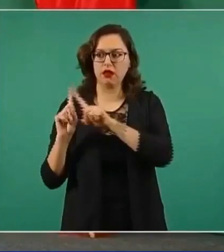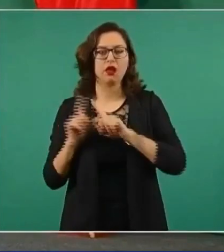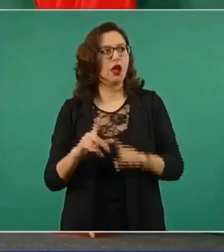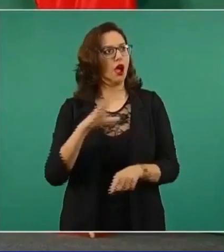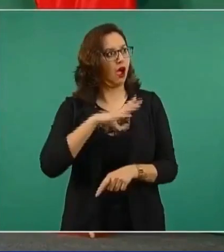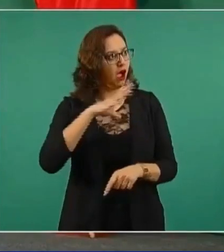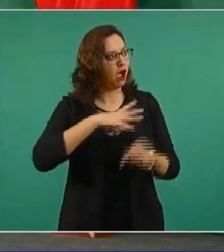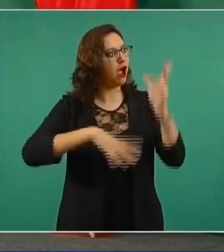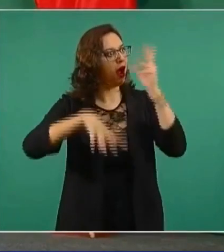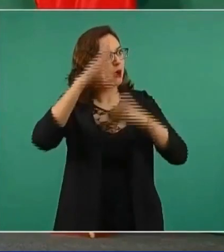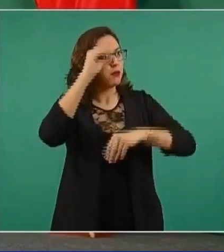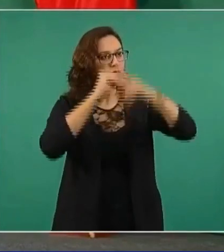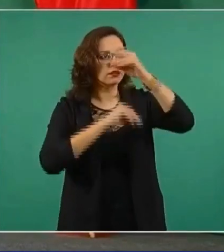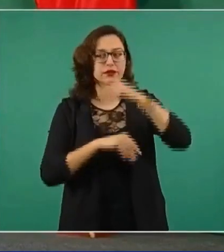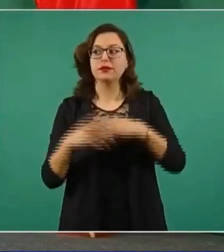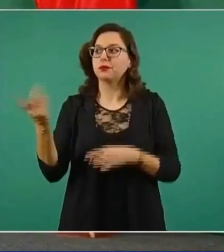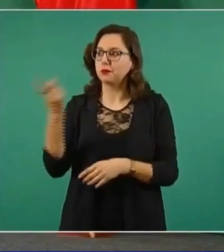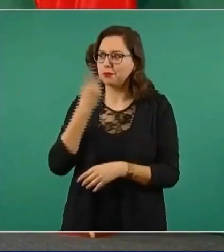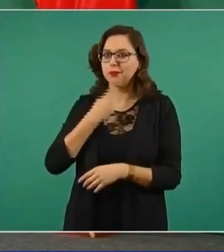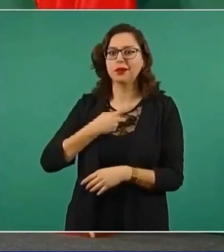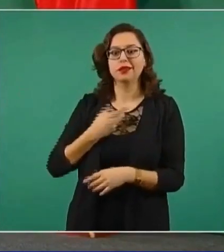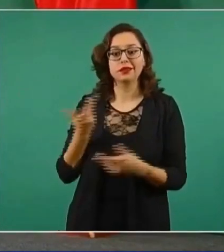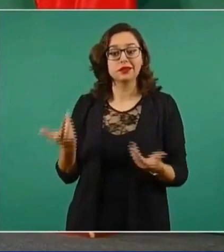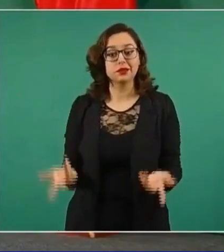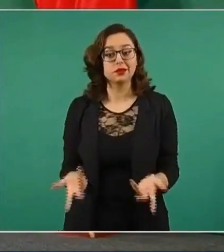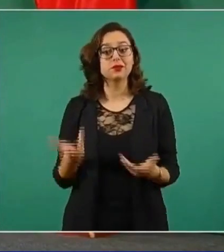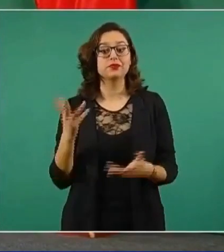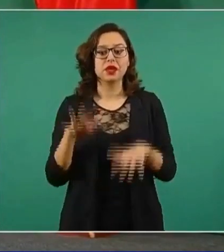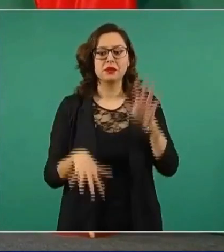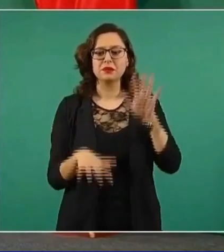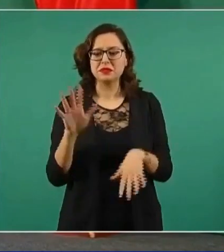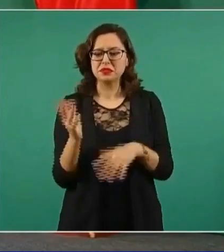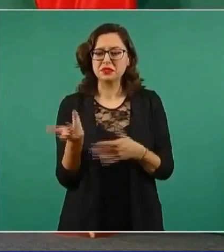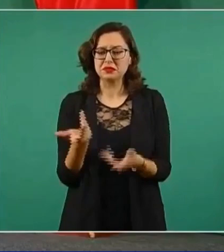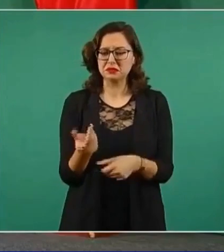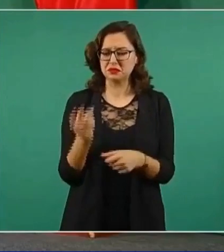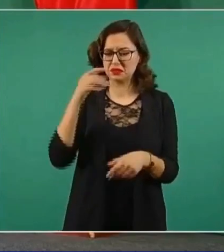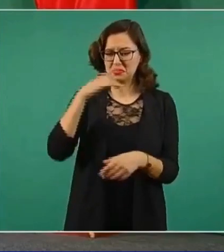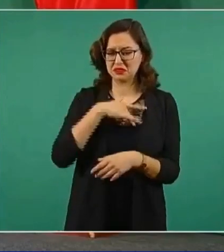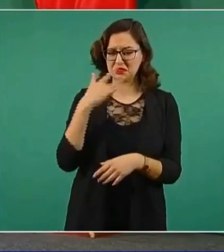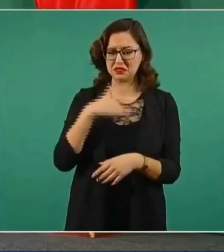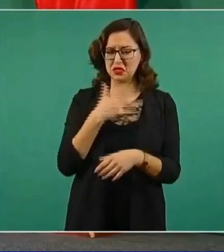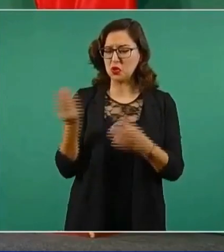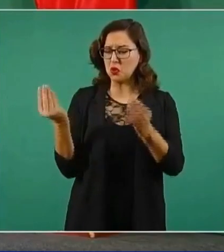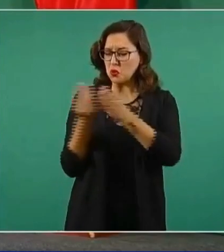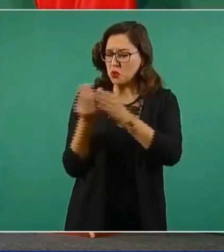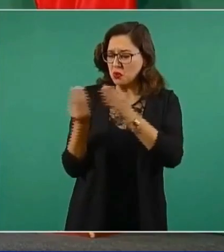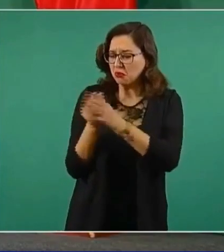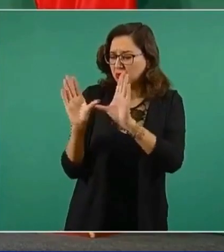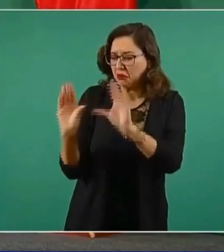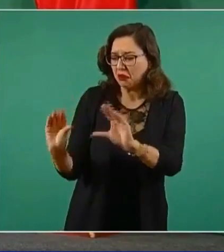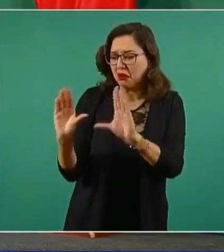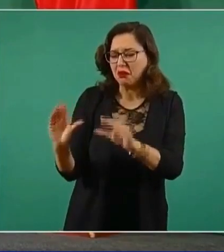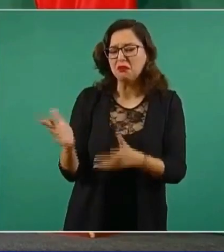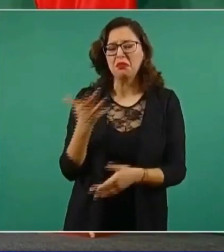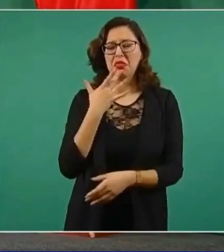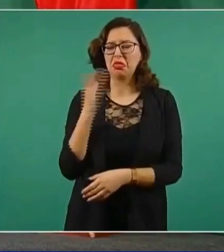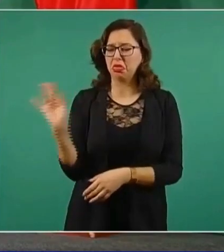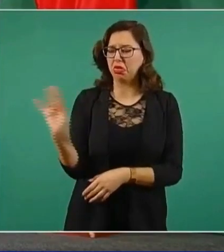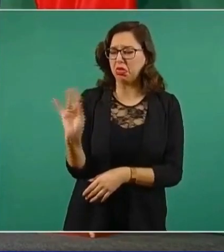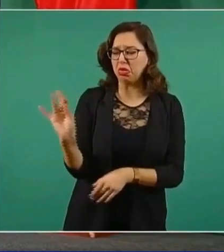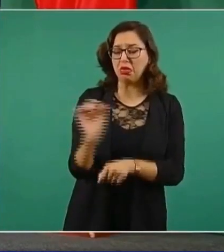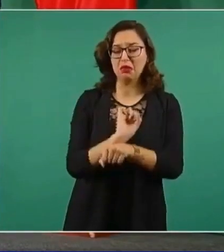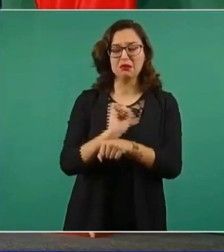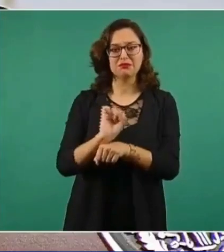Estas acciones, que a veces parecen simples, cambian la vida de las mujeres, cambian la posibilidad